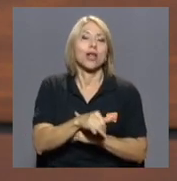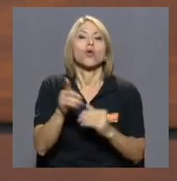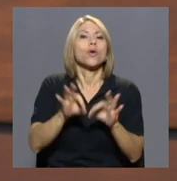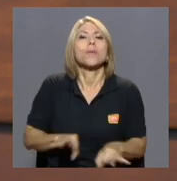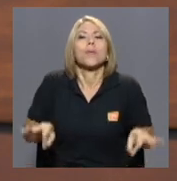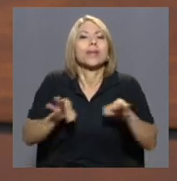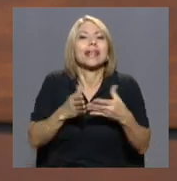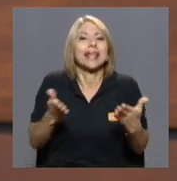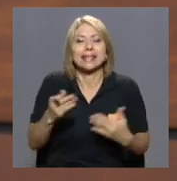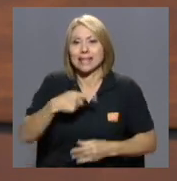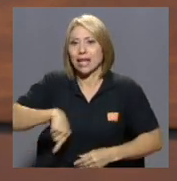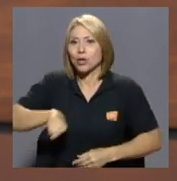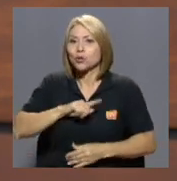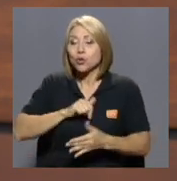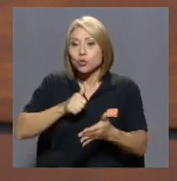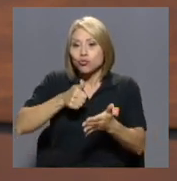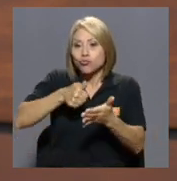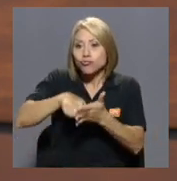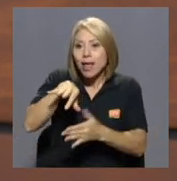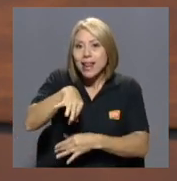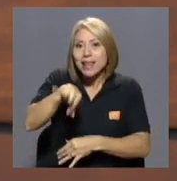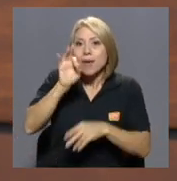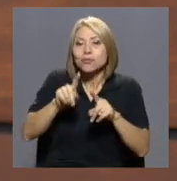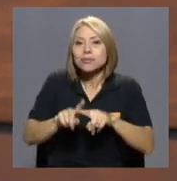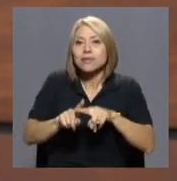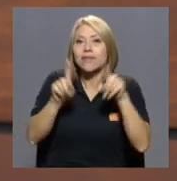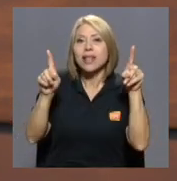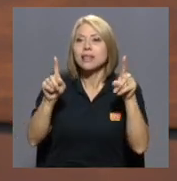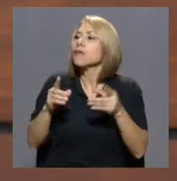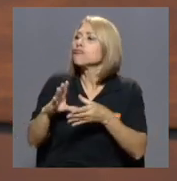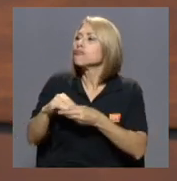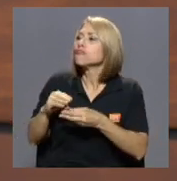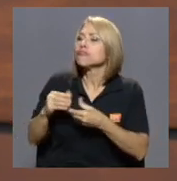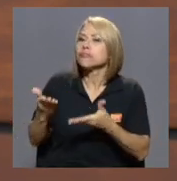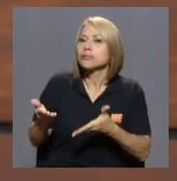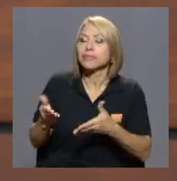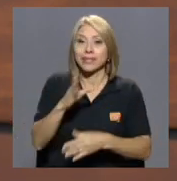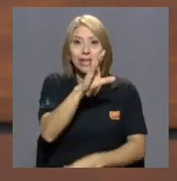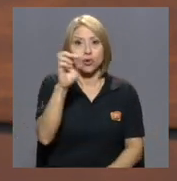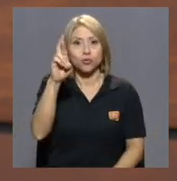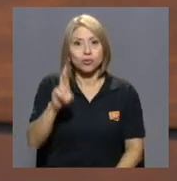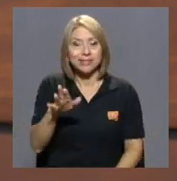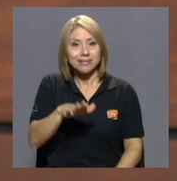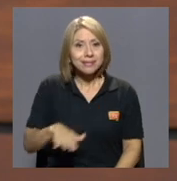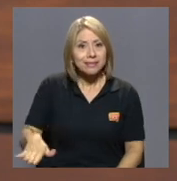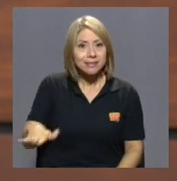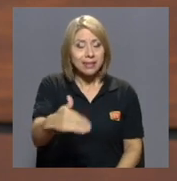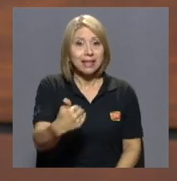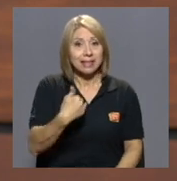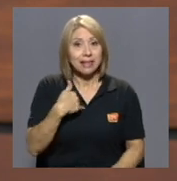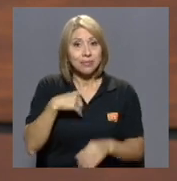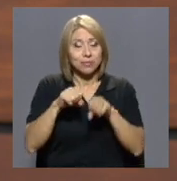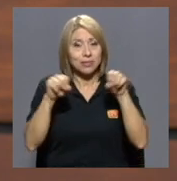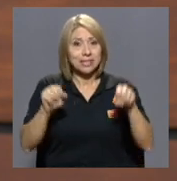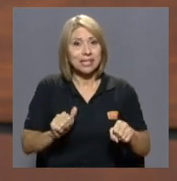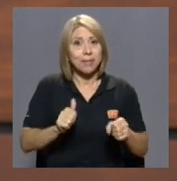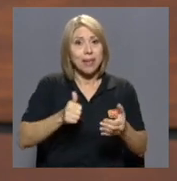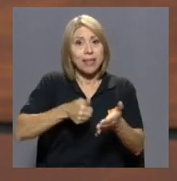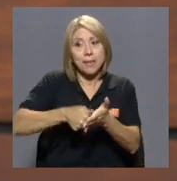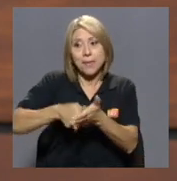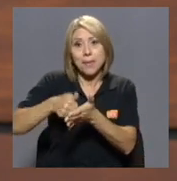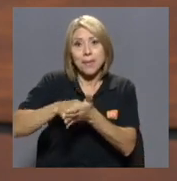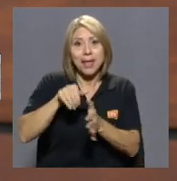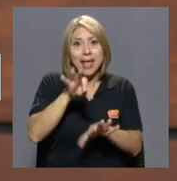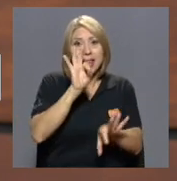modelo, cómo es que se construye. Sí, mire, en Costa Rica tenemos un sistema de elecciones de diputados que se